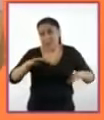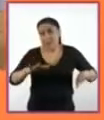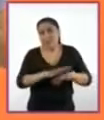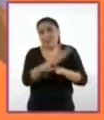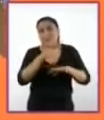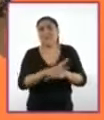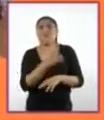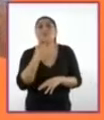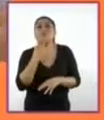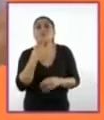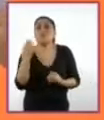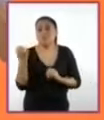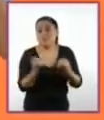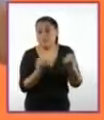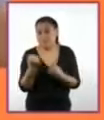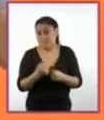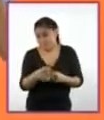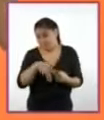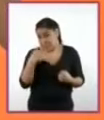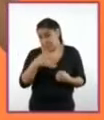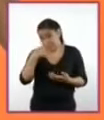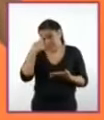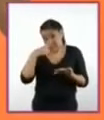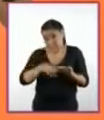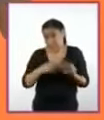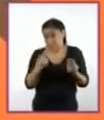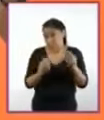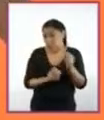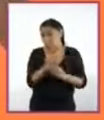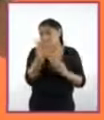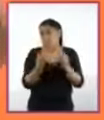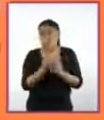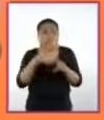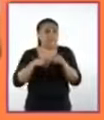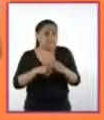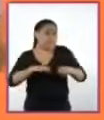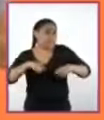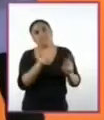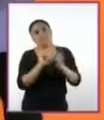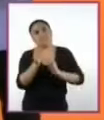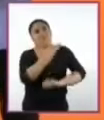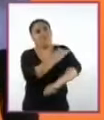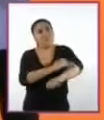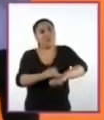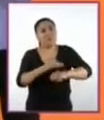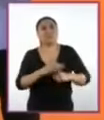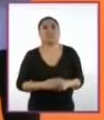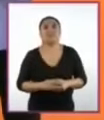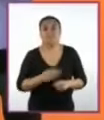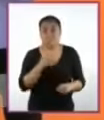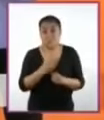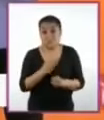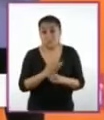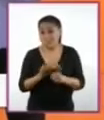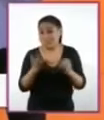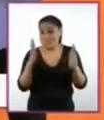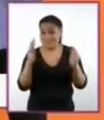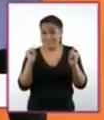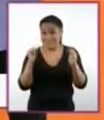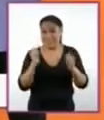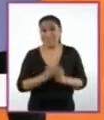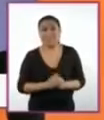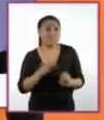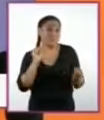estos vehículos? ¿Consideran que es necesaria la innovación constante de la técnica? Es momento de